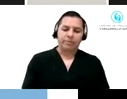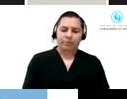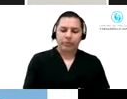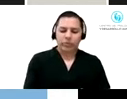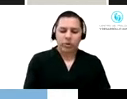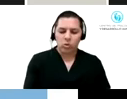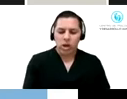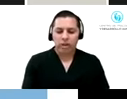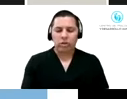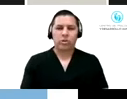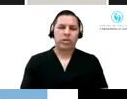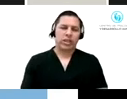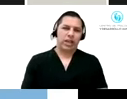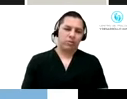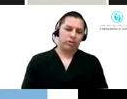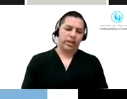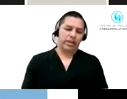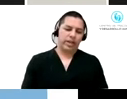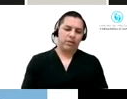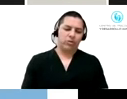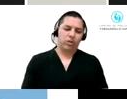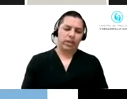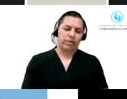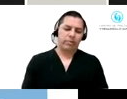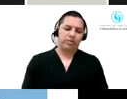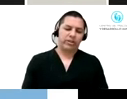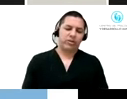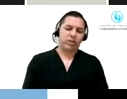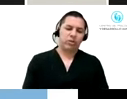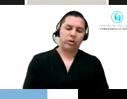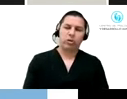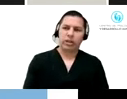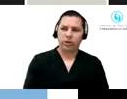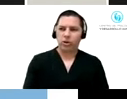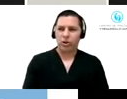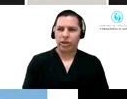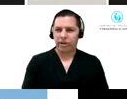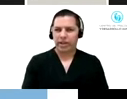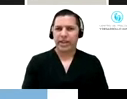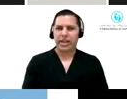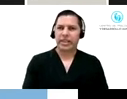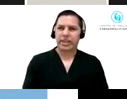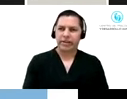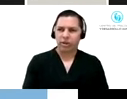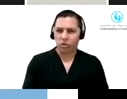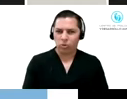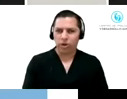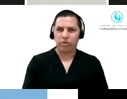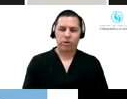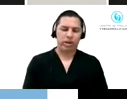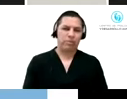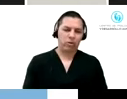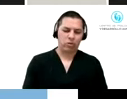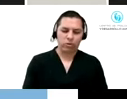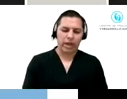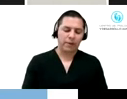ve un alto porcentaje de mujeres, digamos, en profesiones como educación y enfermería, que tienen que ver con cuidado,